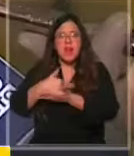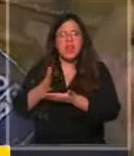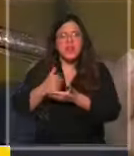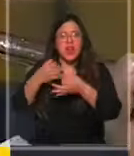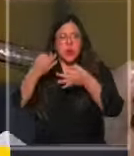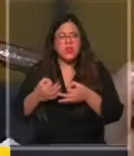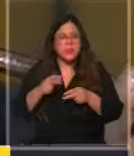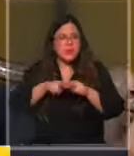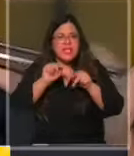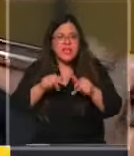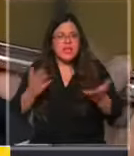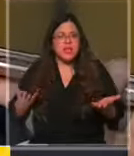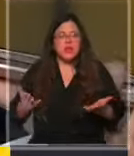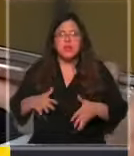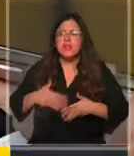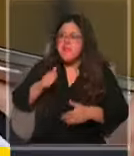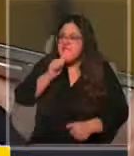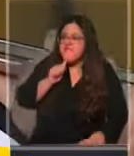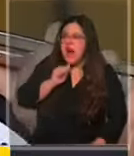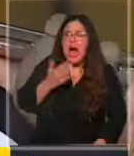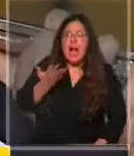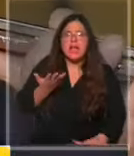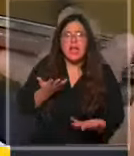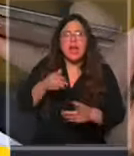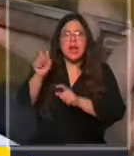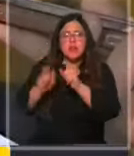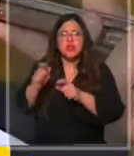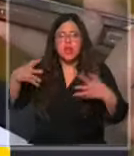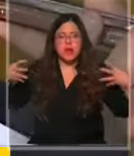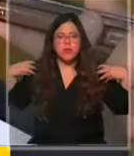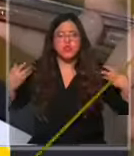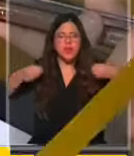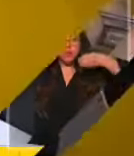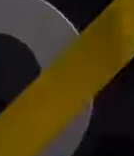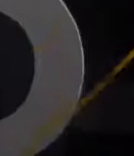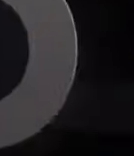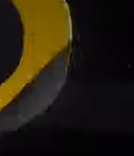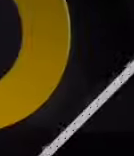delinquir. Sentimos que todavía falta que caigan las verdaderas cabecillas.